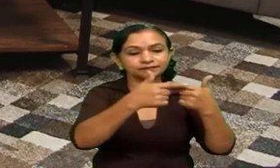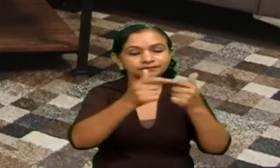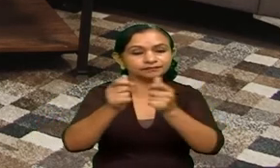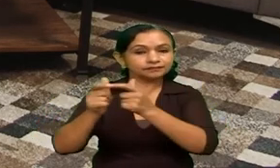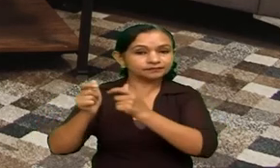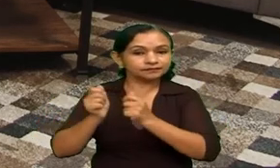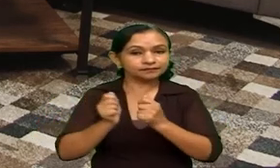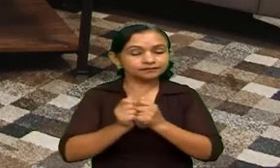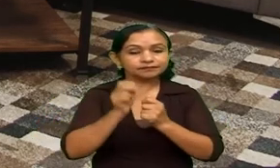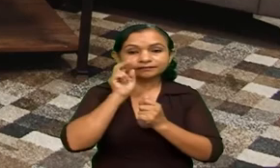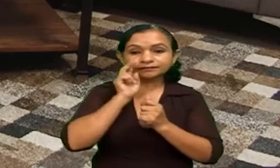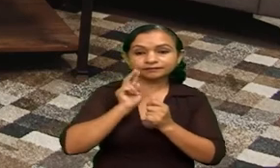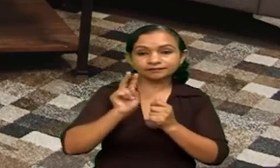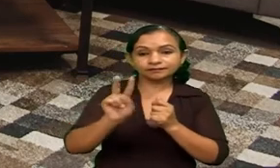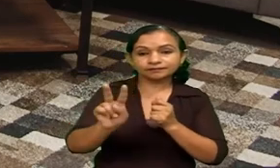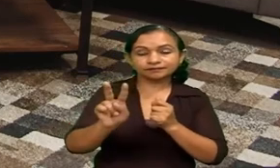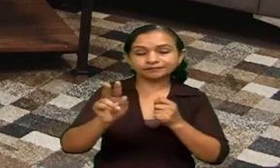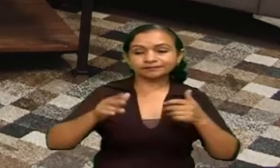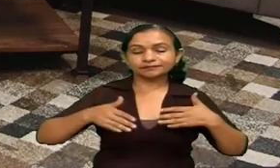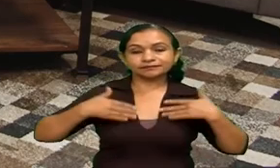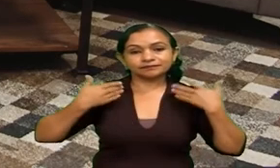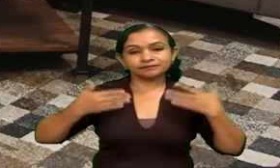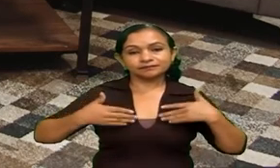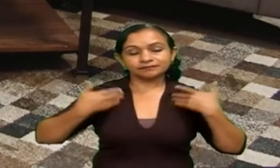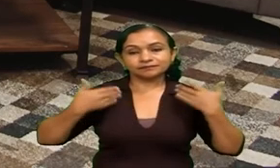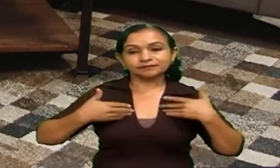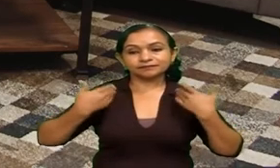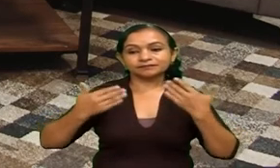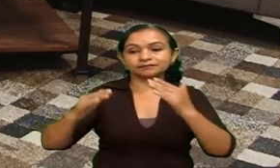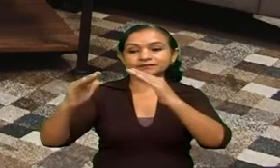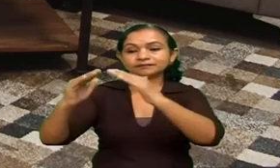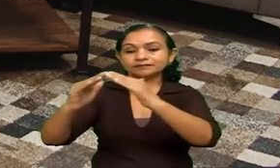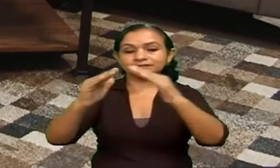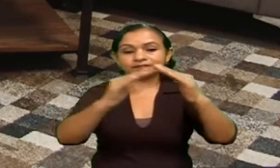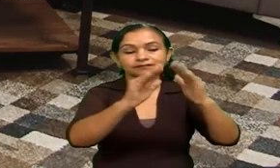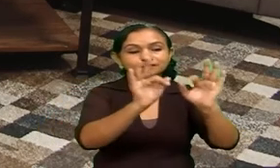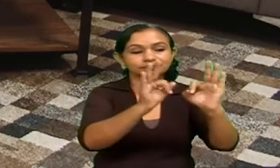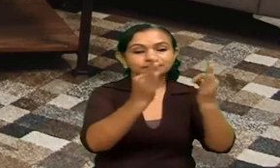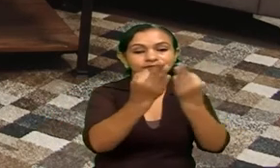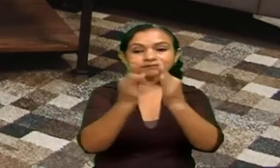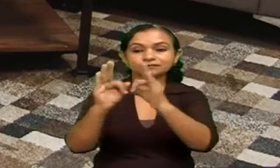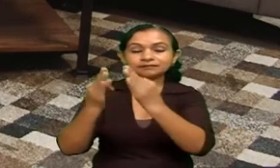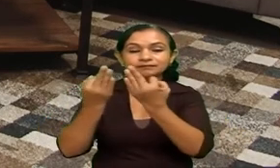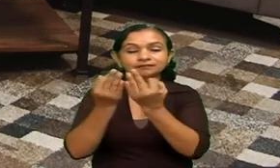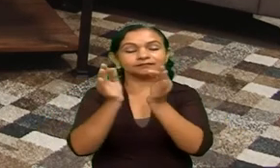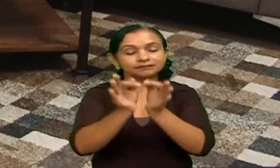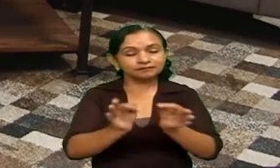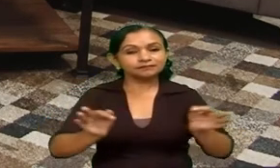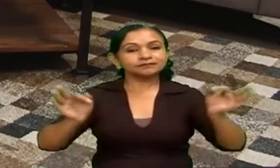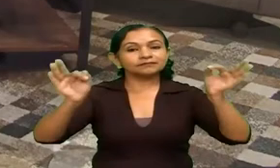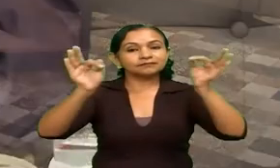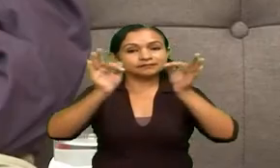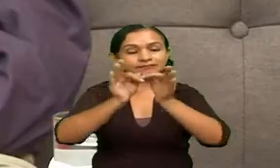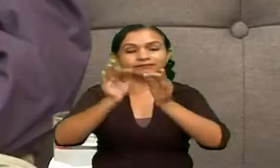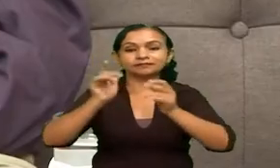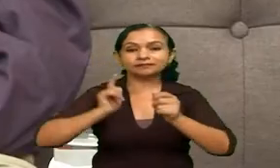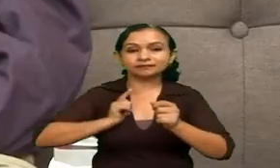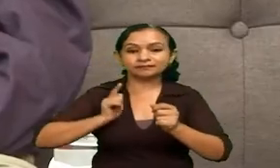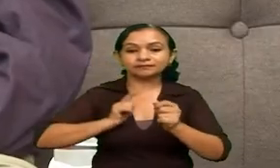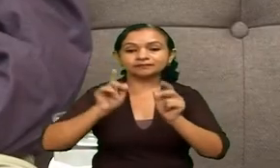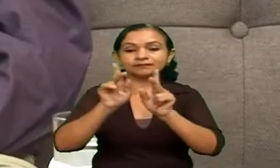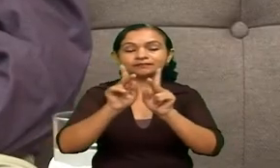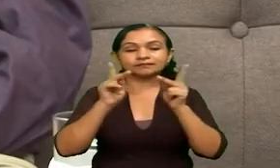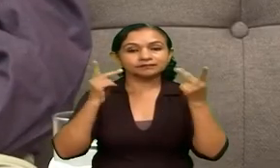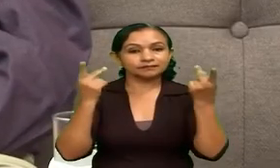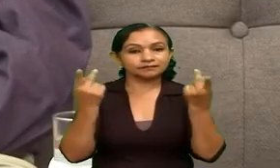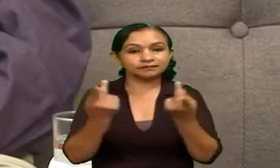es ver la alegría que en la familia nicaragüense, y lo más importante, cumplirle a nuestro